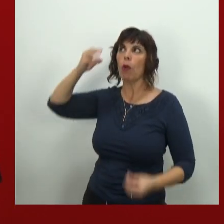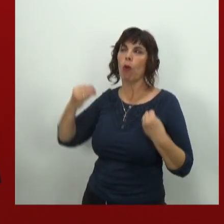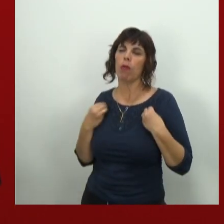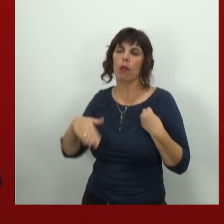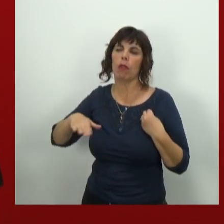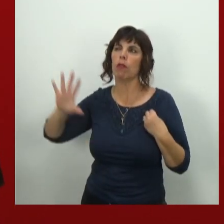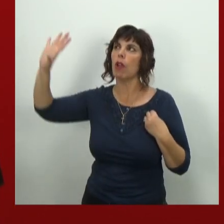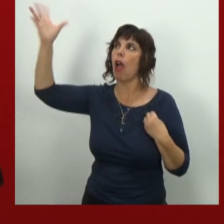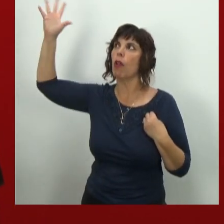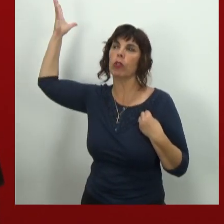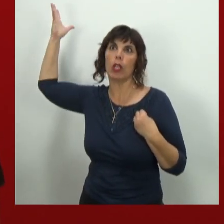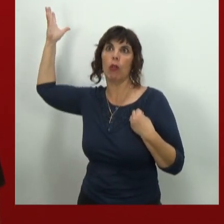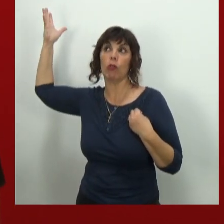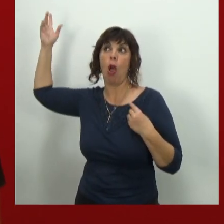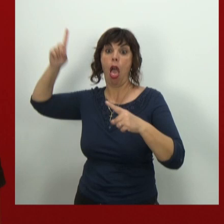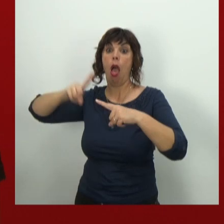la tierra,